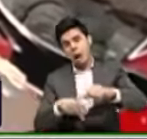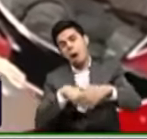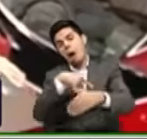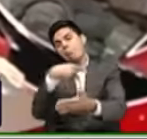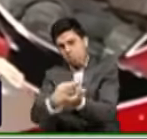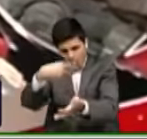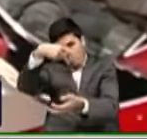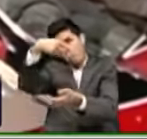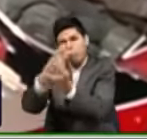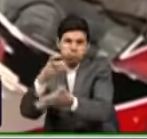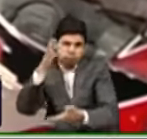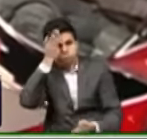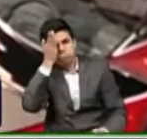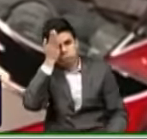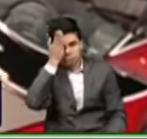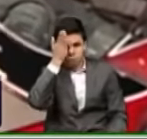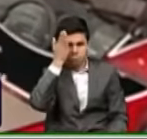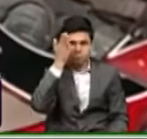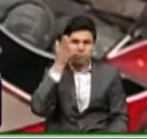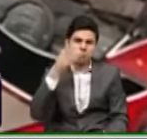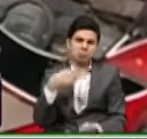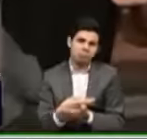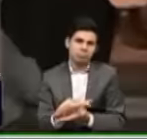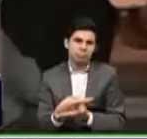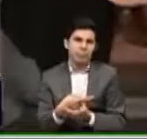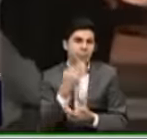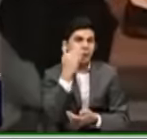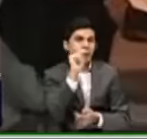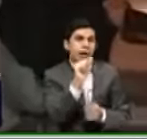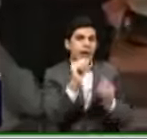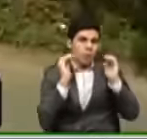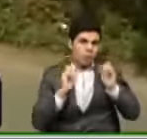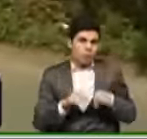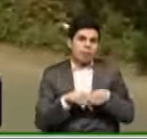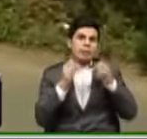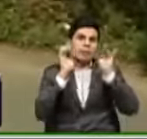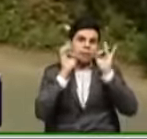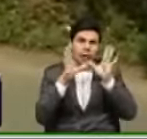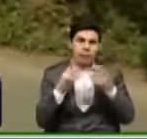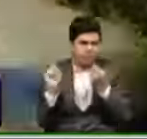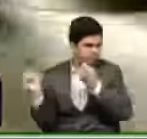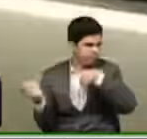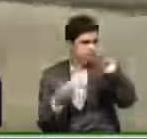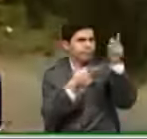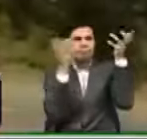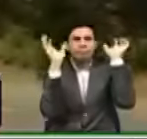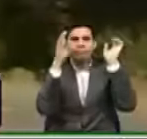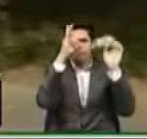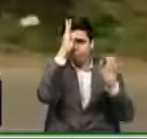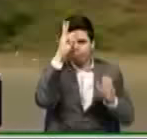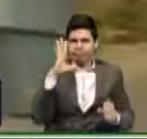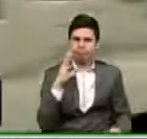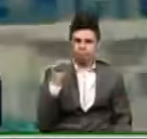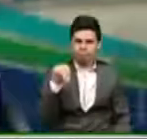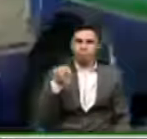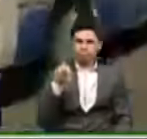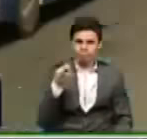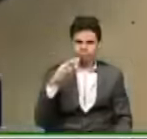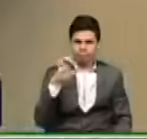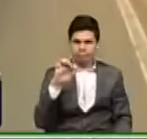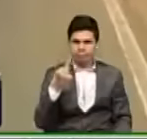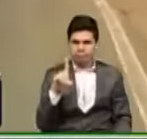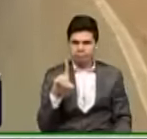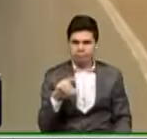y posteriormente se estrelló contra un muro. La mujer que lo acompañaba quedó gravemente herida, fue remitida a la clínica La Merced. Donde pierde el conductor